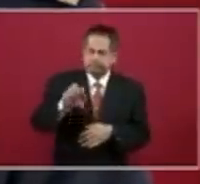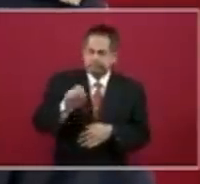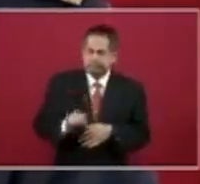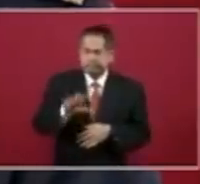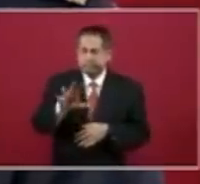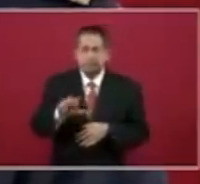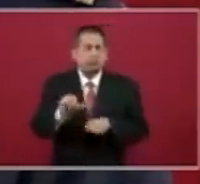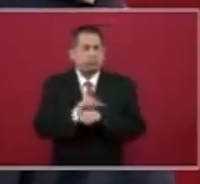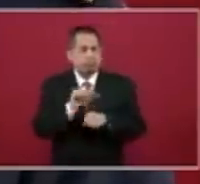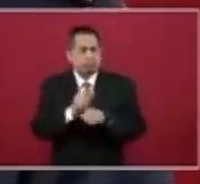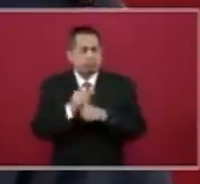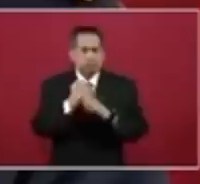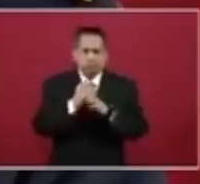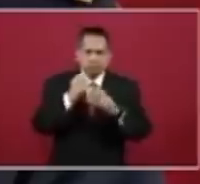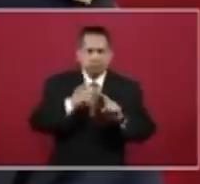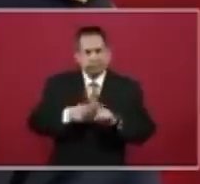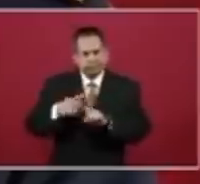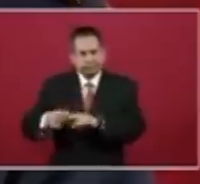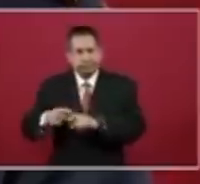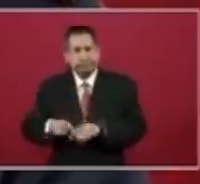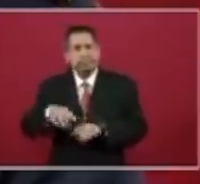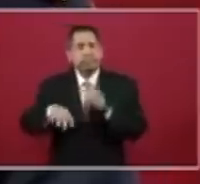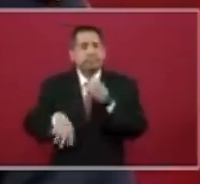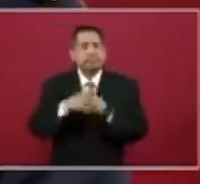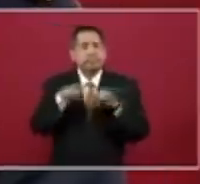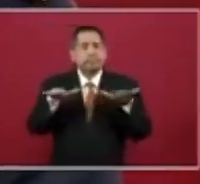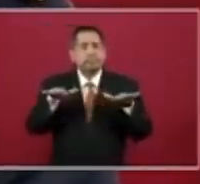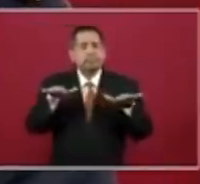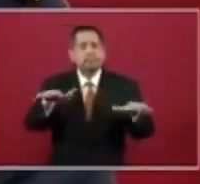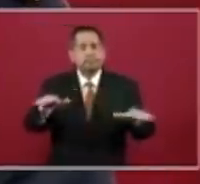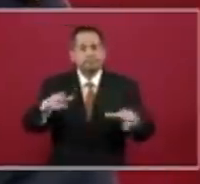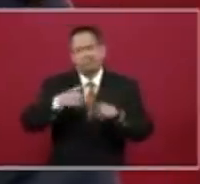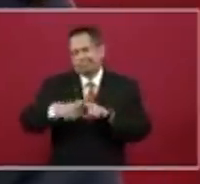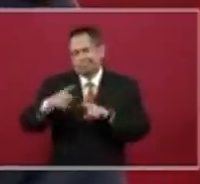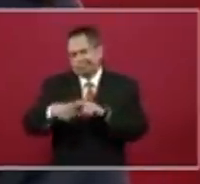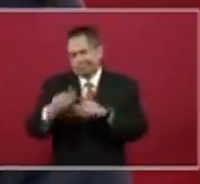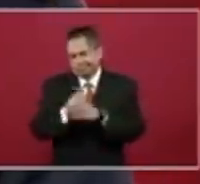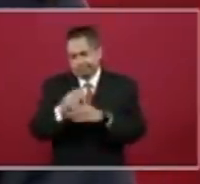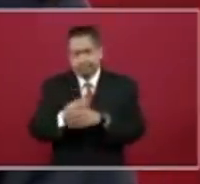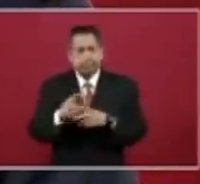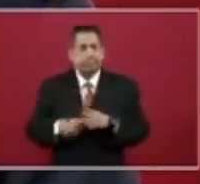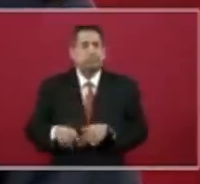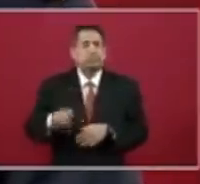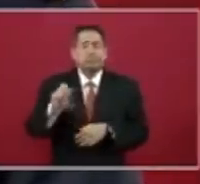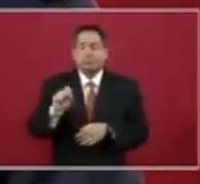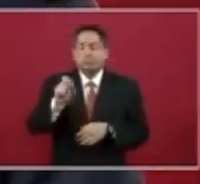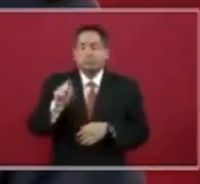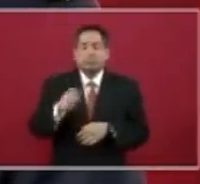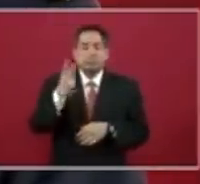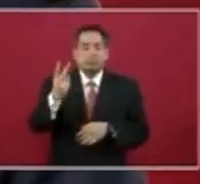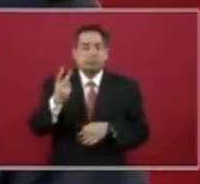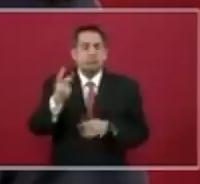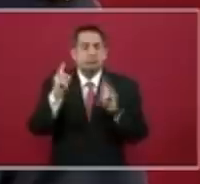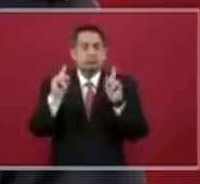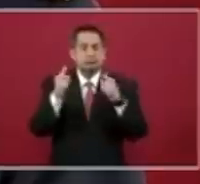565 vehículos, 14 aeronaves de diferentes características, 62 mini drones,